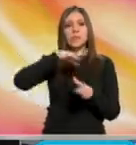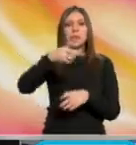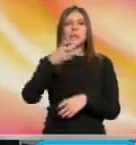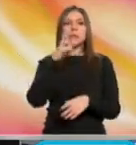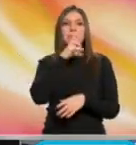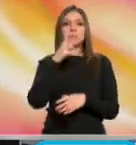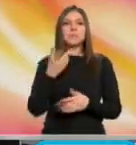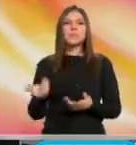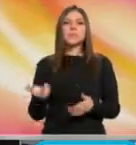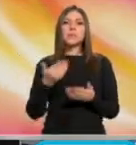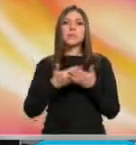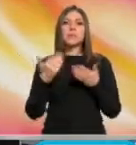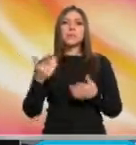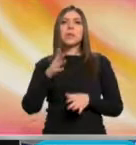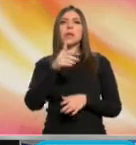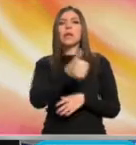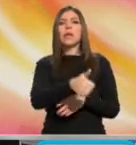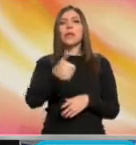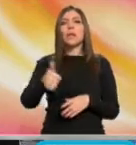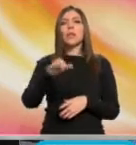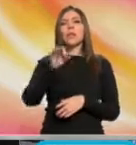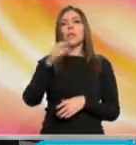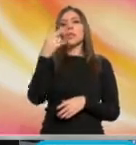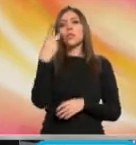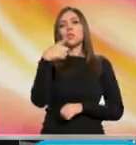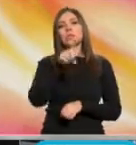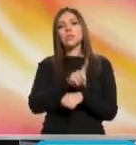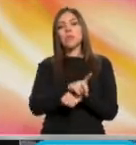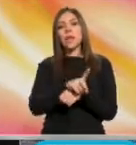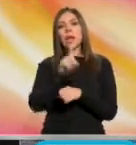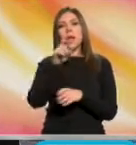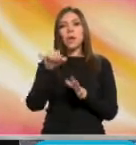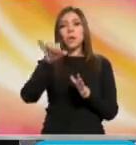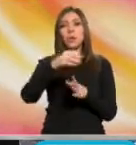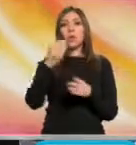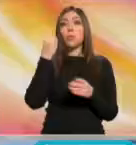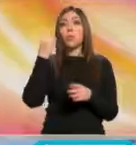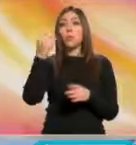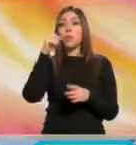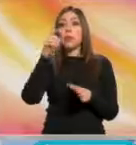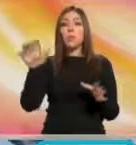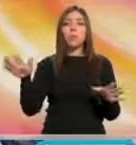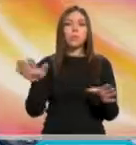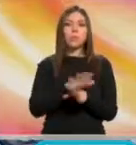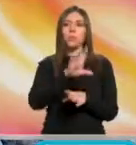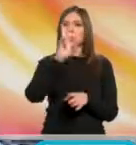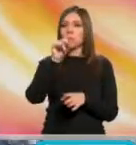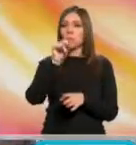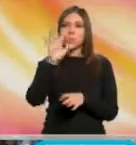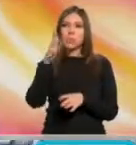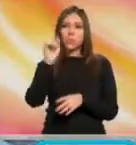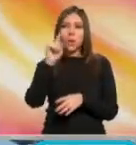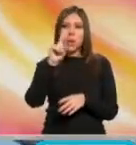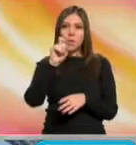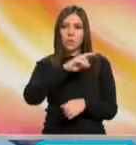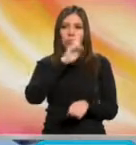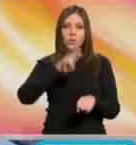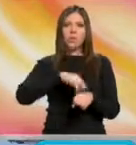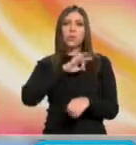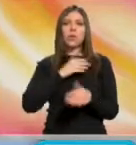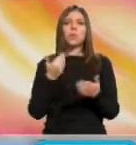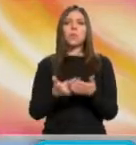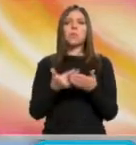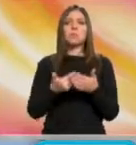bueno, muy Hecho. bien. Entonces reguémosla cada 48 horas. 2 días. No mucho, no queremos que flote, que no se anegue, que Sí. no se inunde, pero que haya humedad